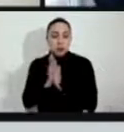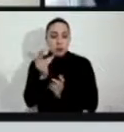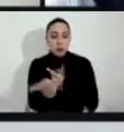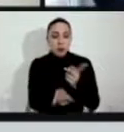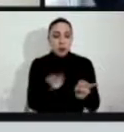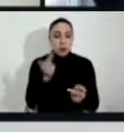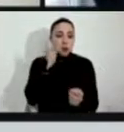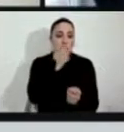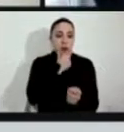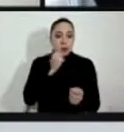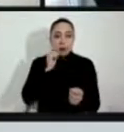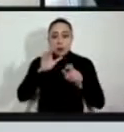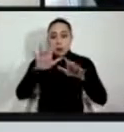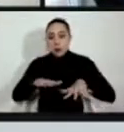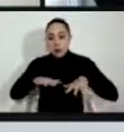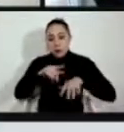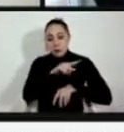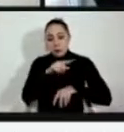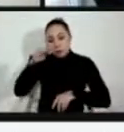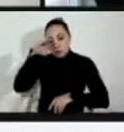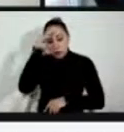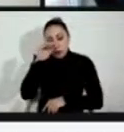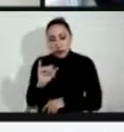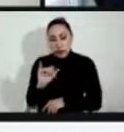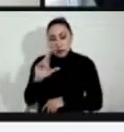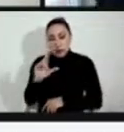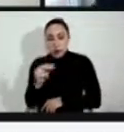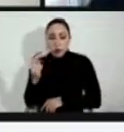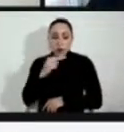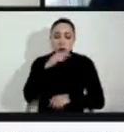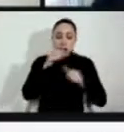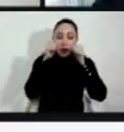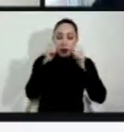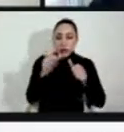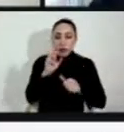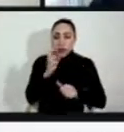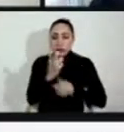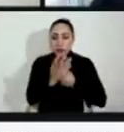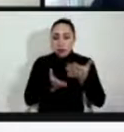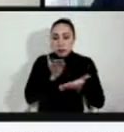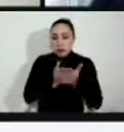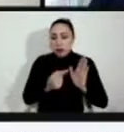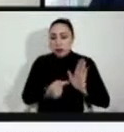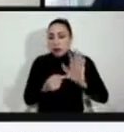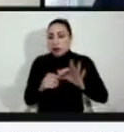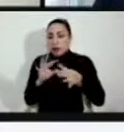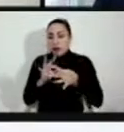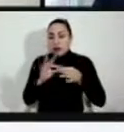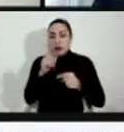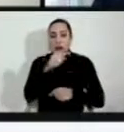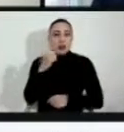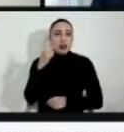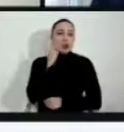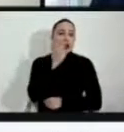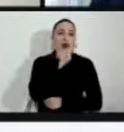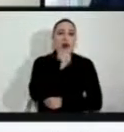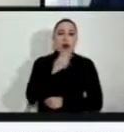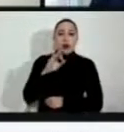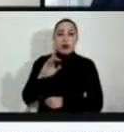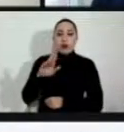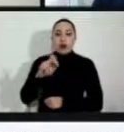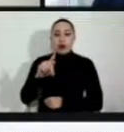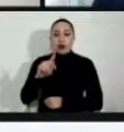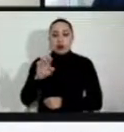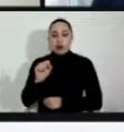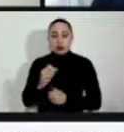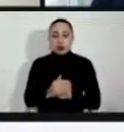de resolución la proposición presentada por el diputado Jesús Ricardo Gómez. Por instrucciones de la presidencia, se consulta al